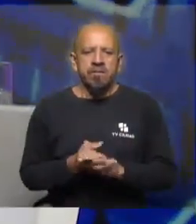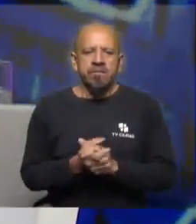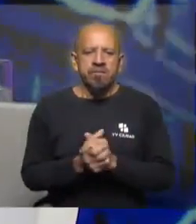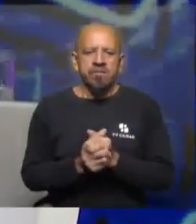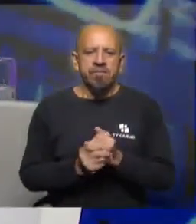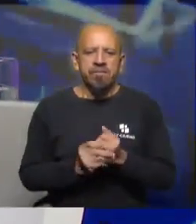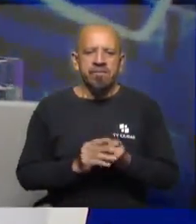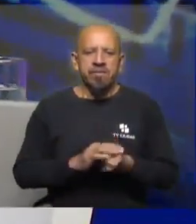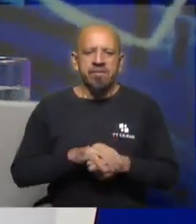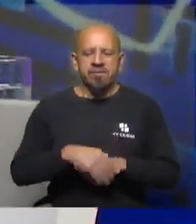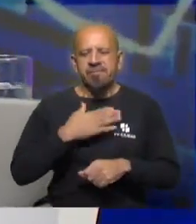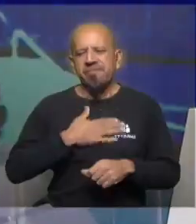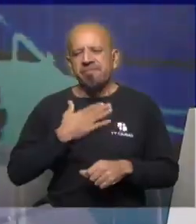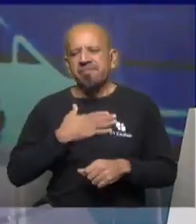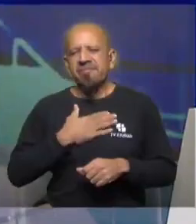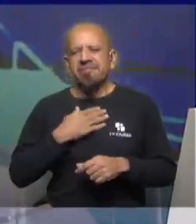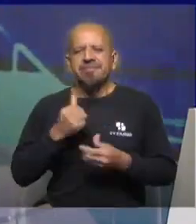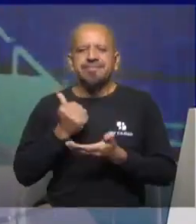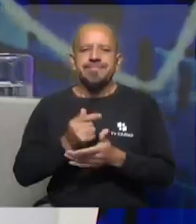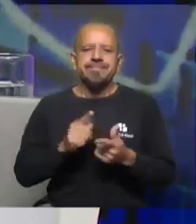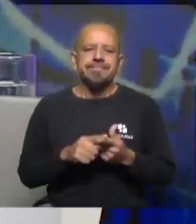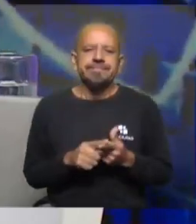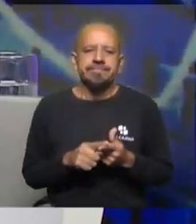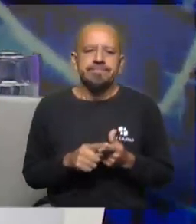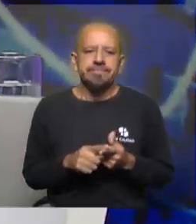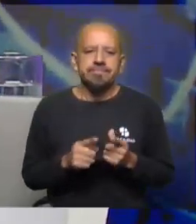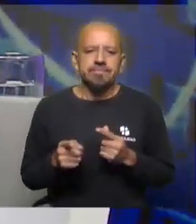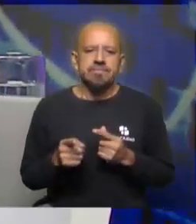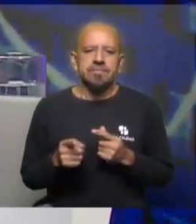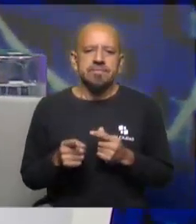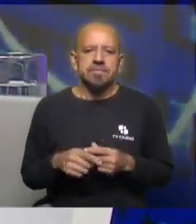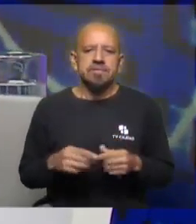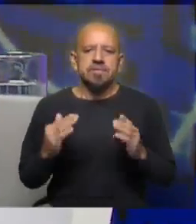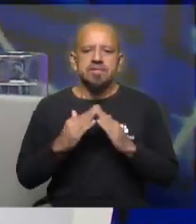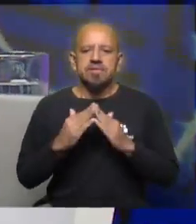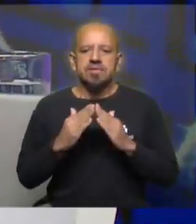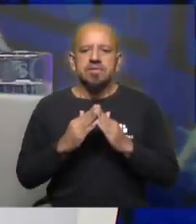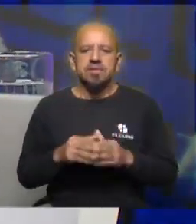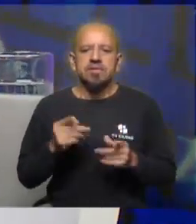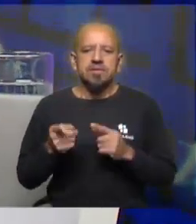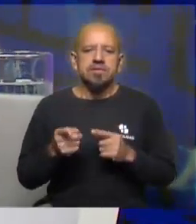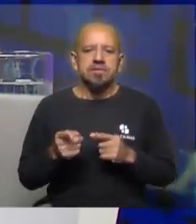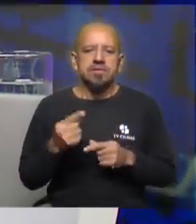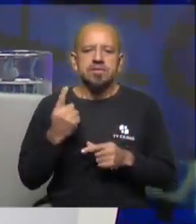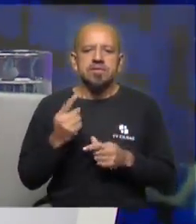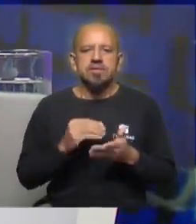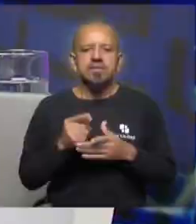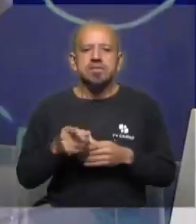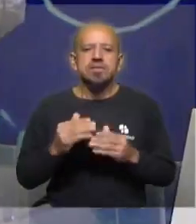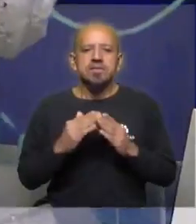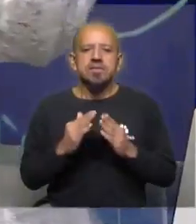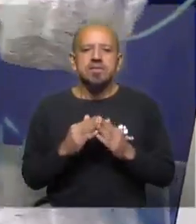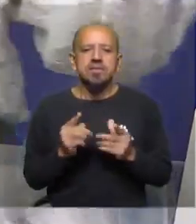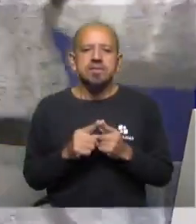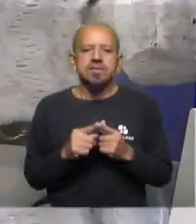Noelia Pablo un gusto estar acá ustedes están seguidos en el living de mi casa pero yo ahora por primera vez estoy acá con ustedes